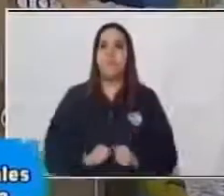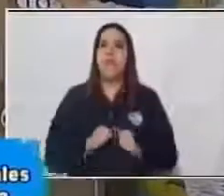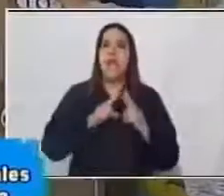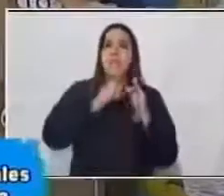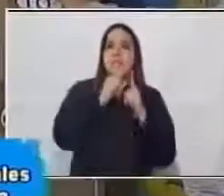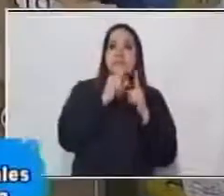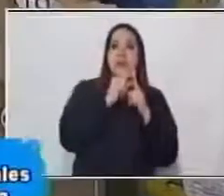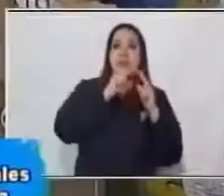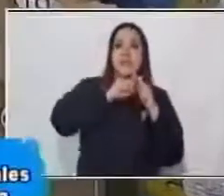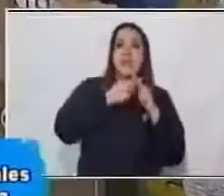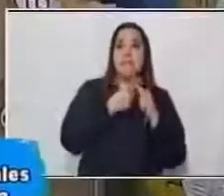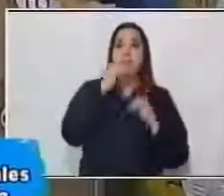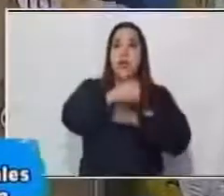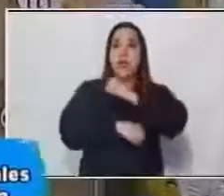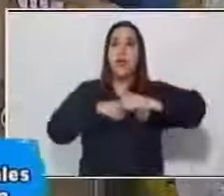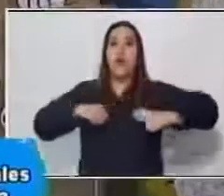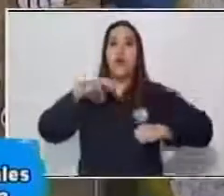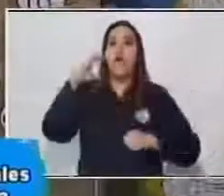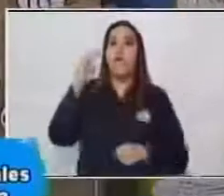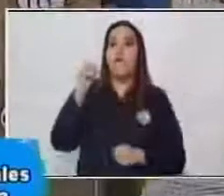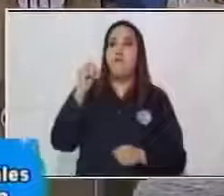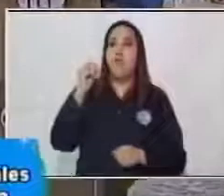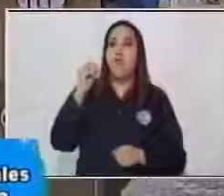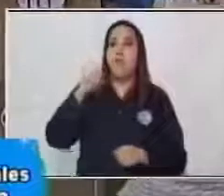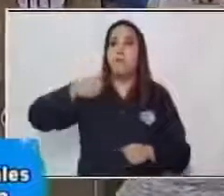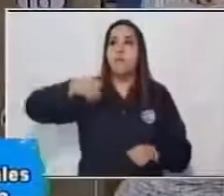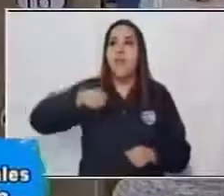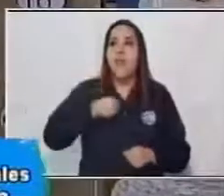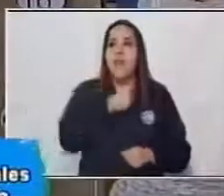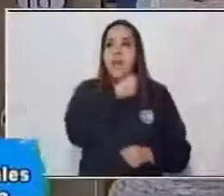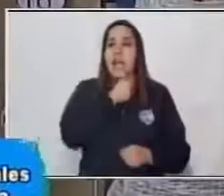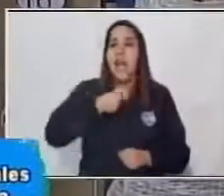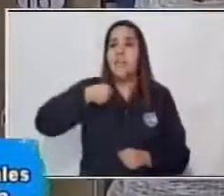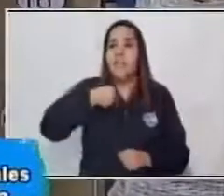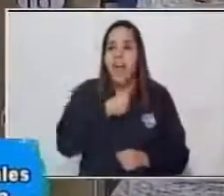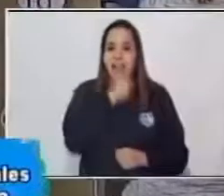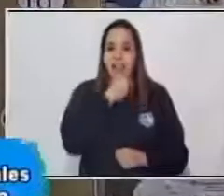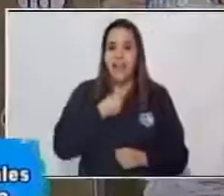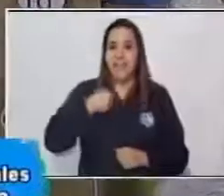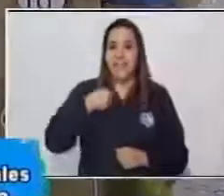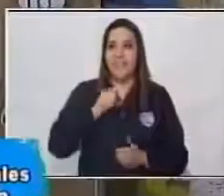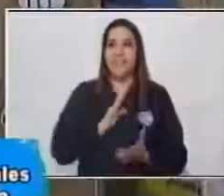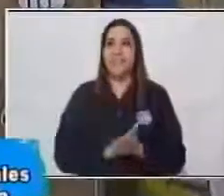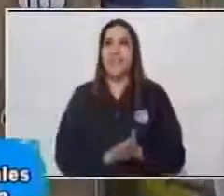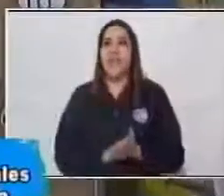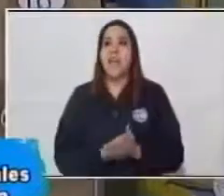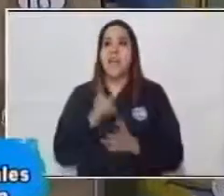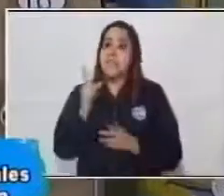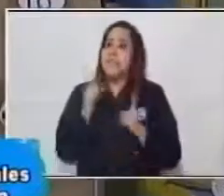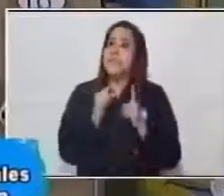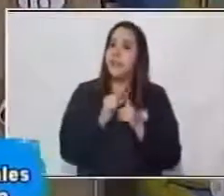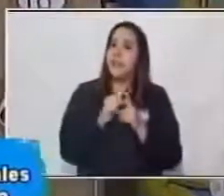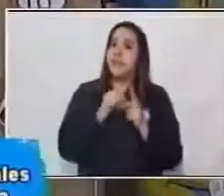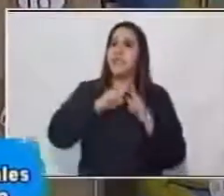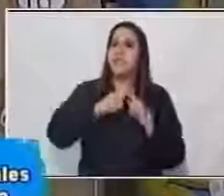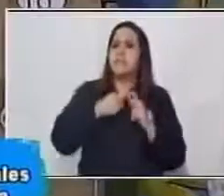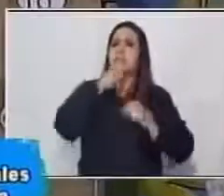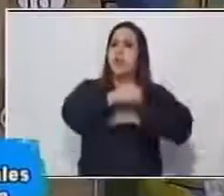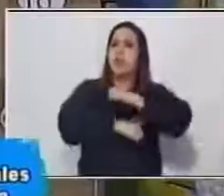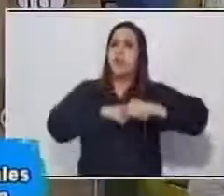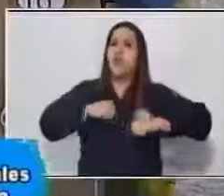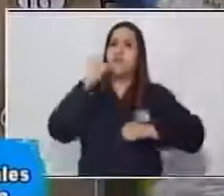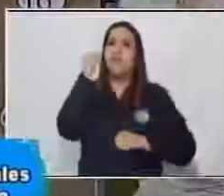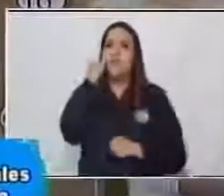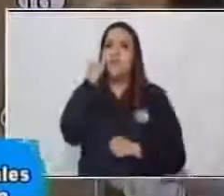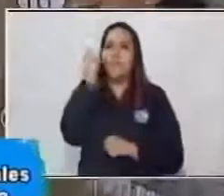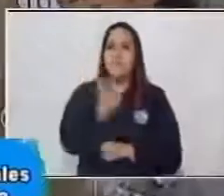las palabras inician con fo, vamos a cantar. La, la, la, la, la. Muy bien. Si inician con fi, nos vamos a